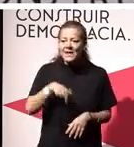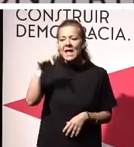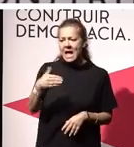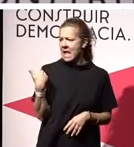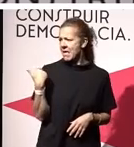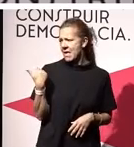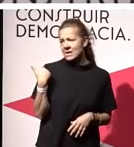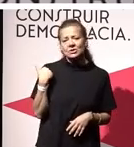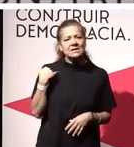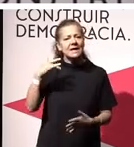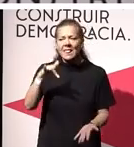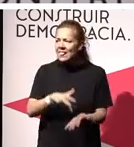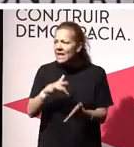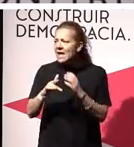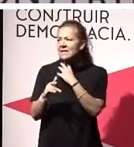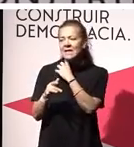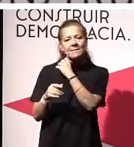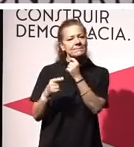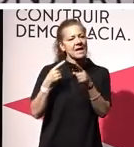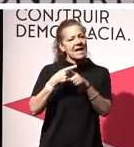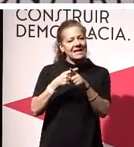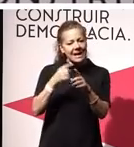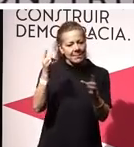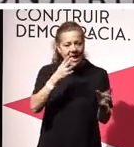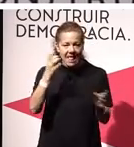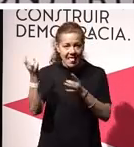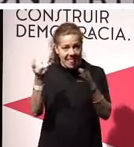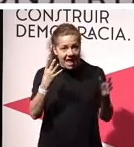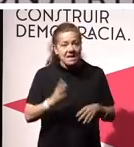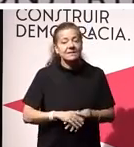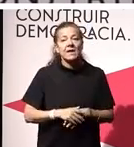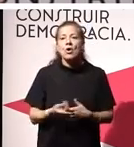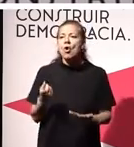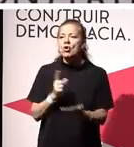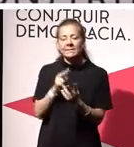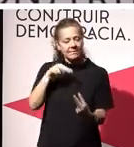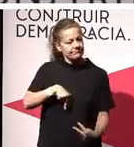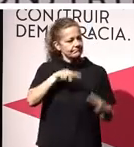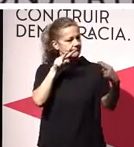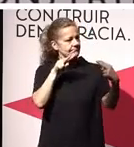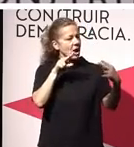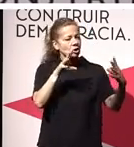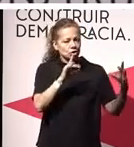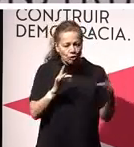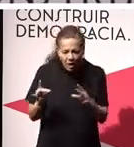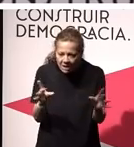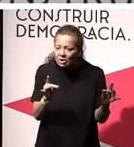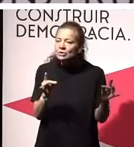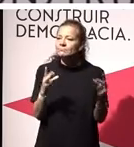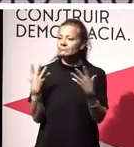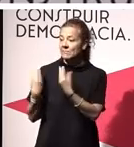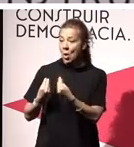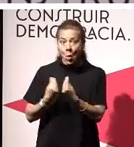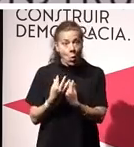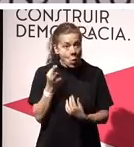días han sido unos días de intercambio de ideas y de volver a mirarnos, volver a tocarnos, volver a estar